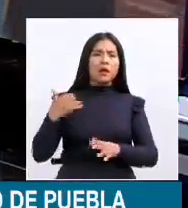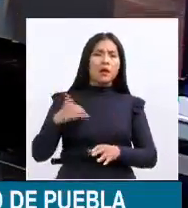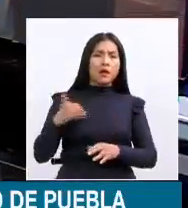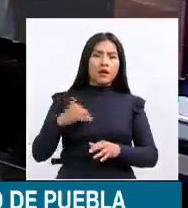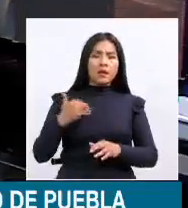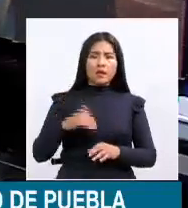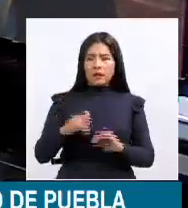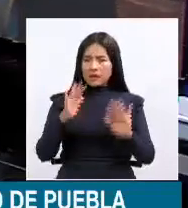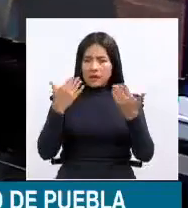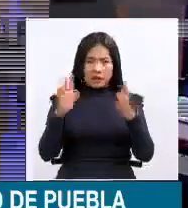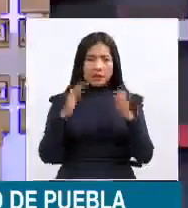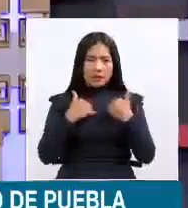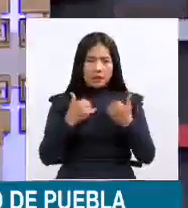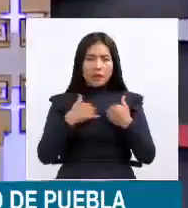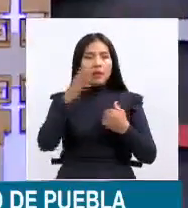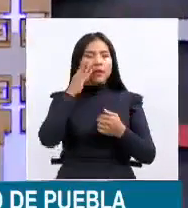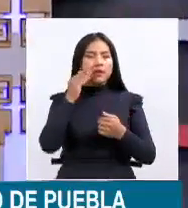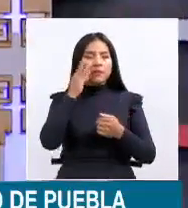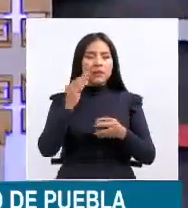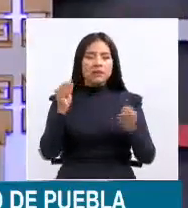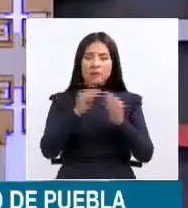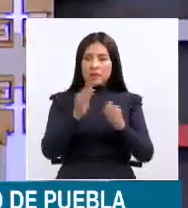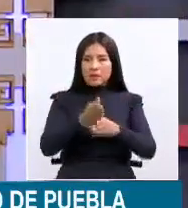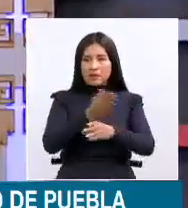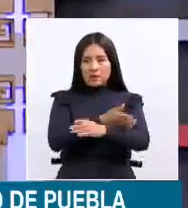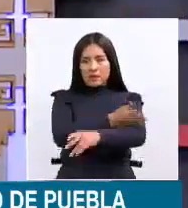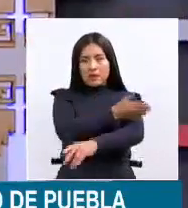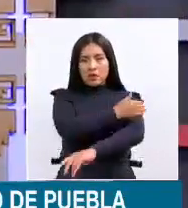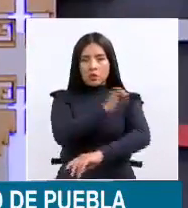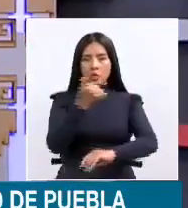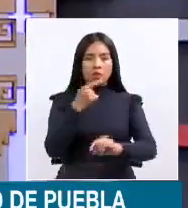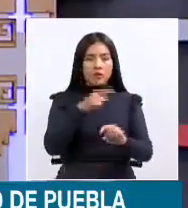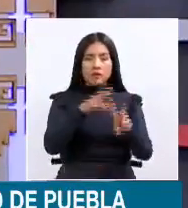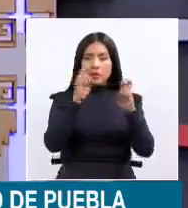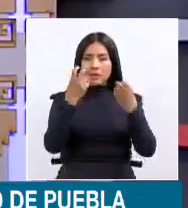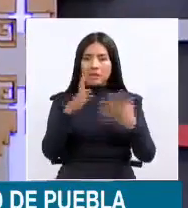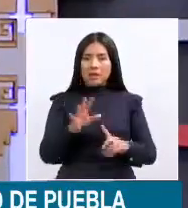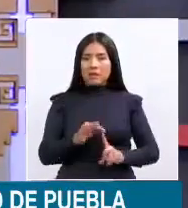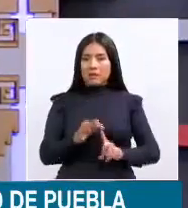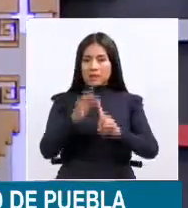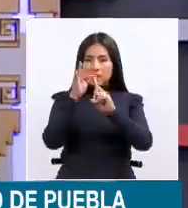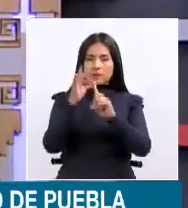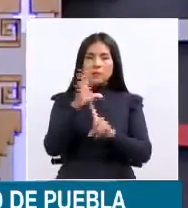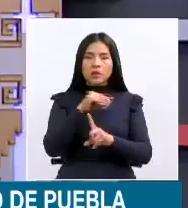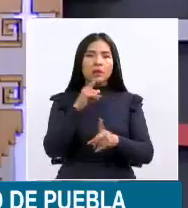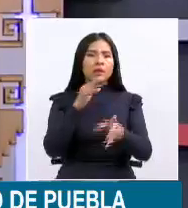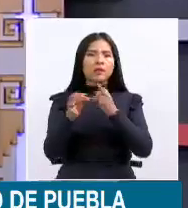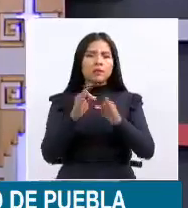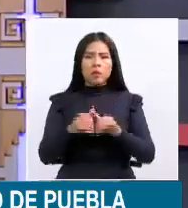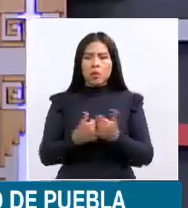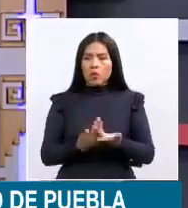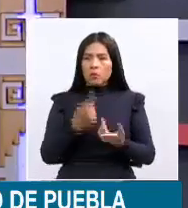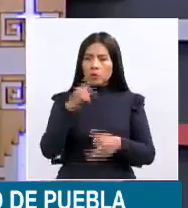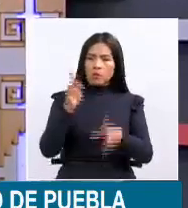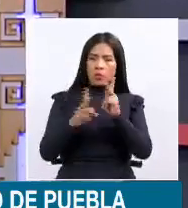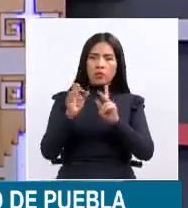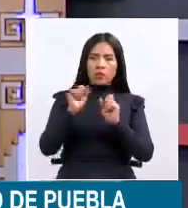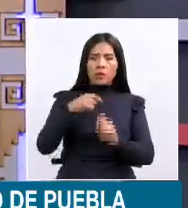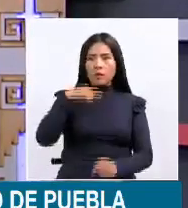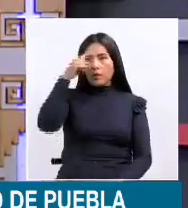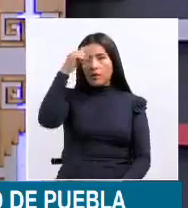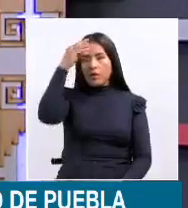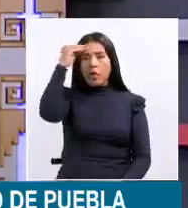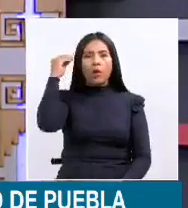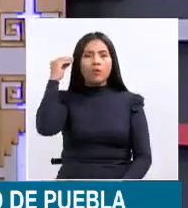con experiencias más interesantes en torno a este principio y cómo evitar que la población pierda la memoria